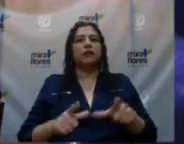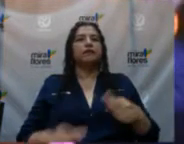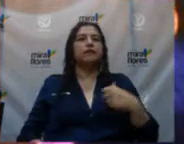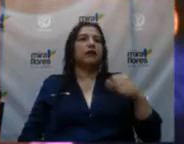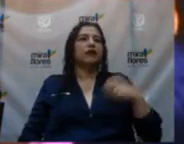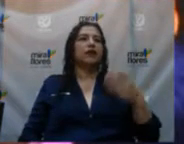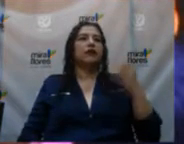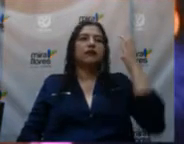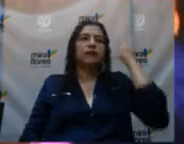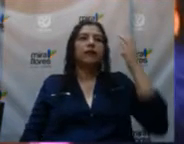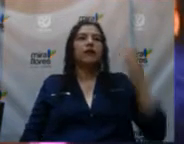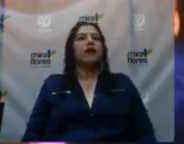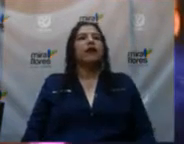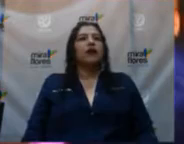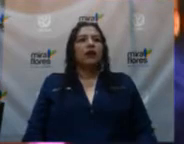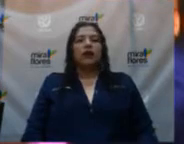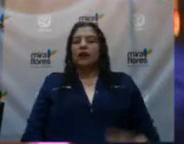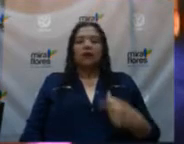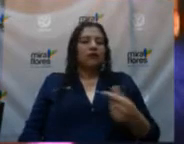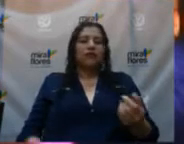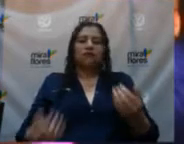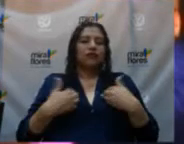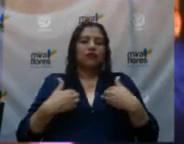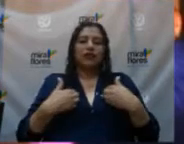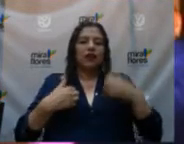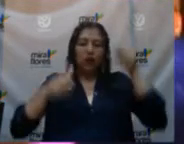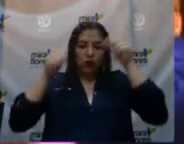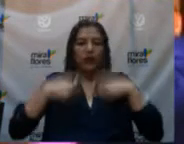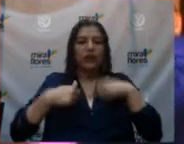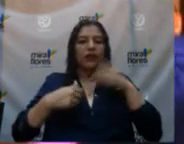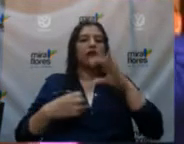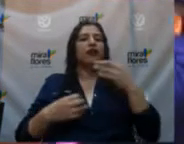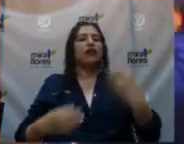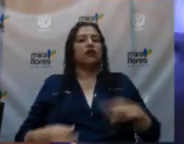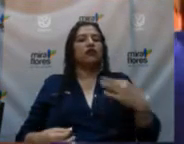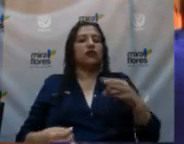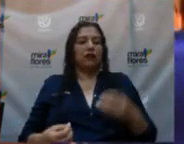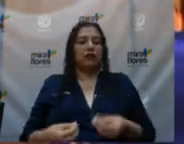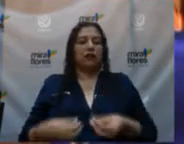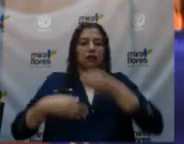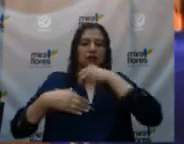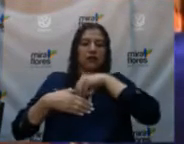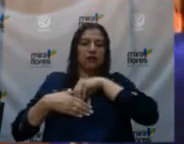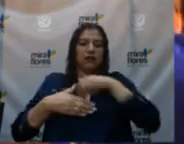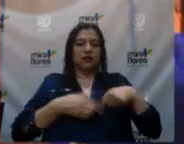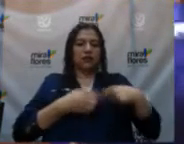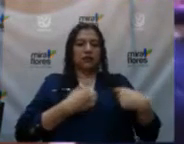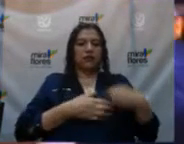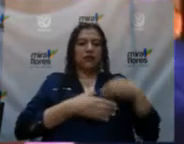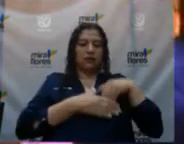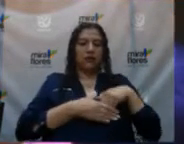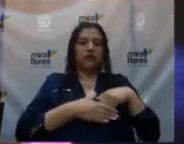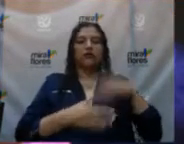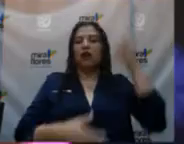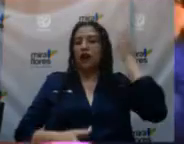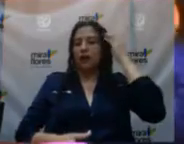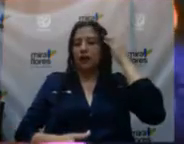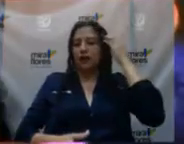No tengo duda en decir de que yo siempre llevo y llevaré a Miraflores en mi corazón. Muchas gracias.